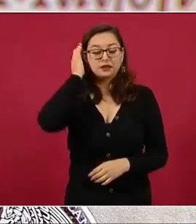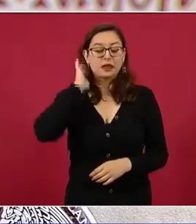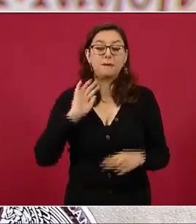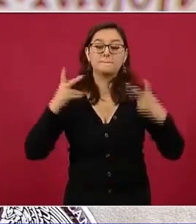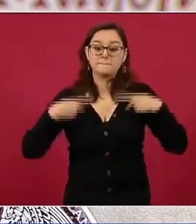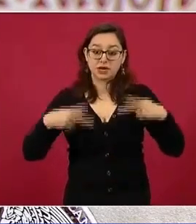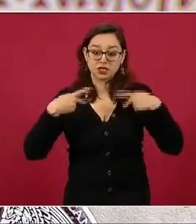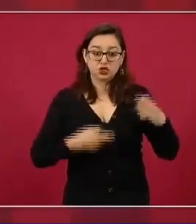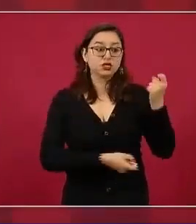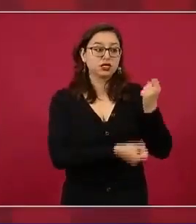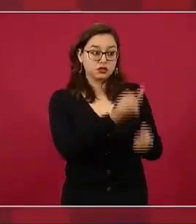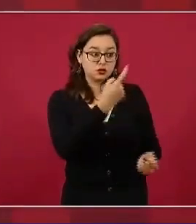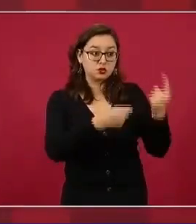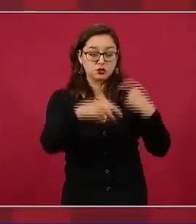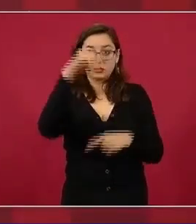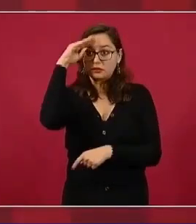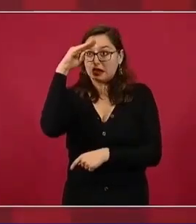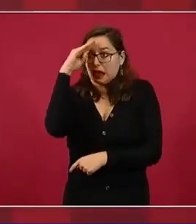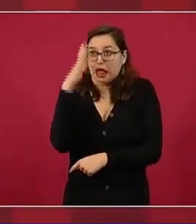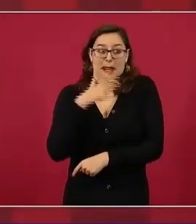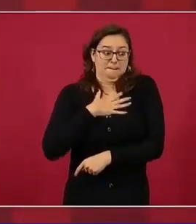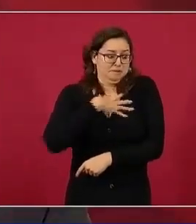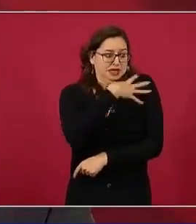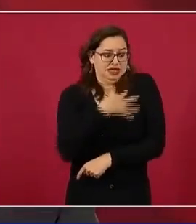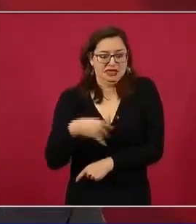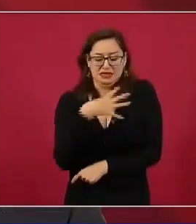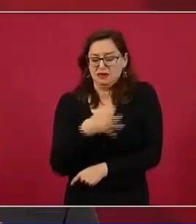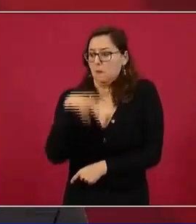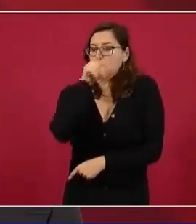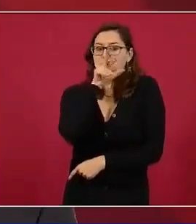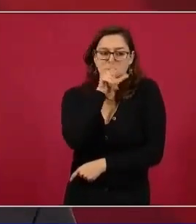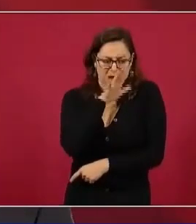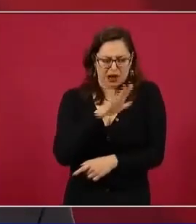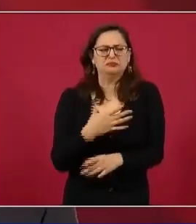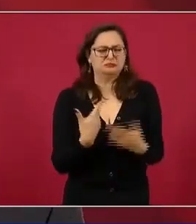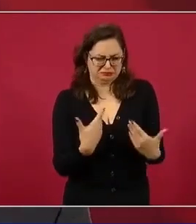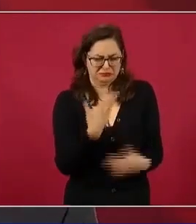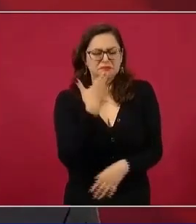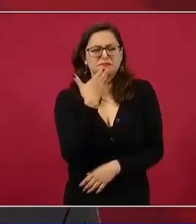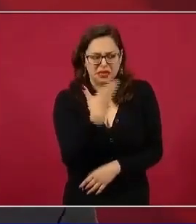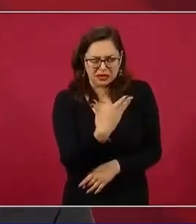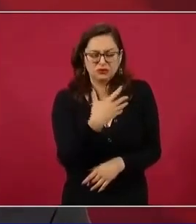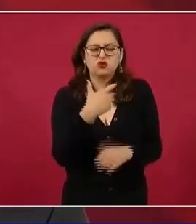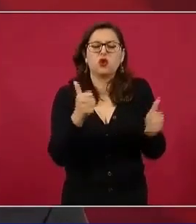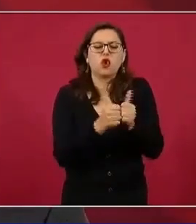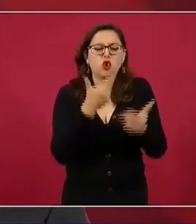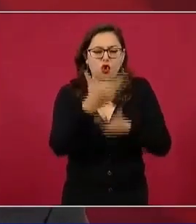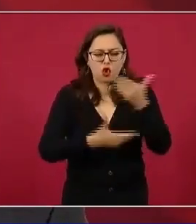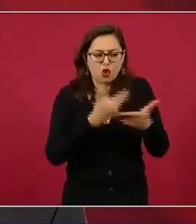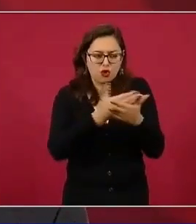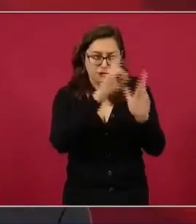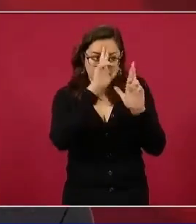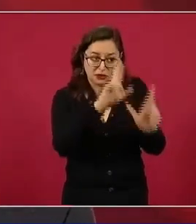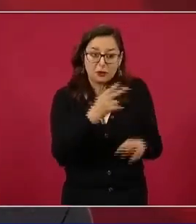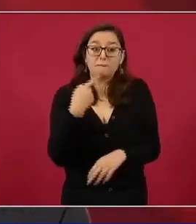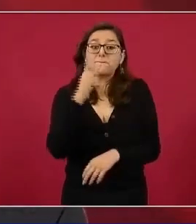sus hijos, les vuelvo a decir con todo aprecio y respeto, no piensen en que las